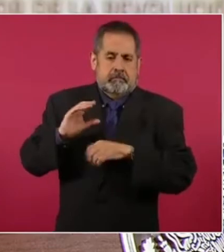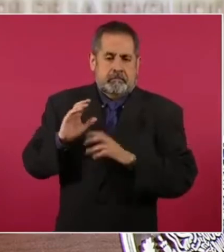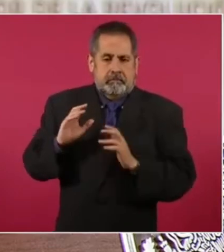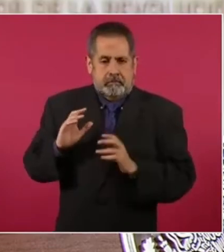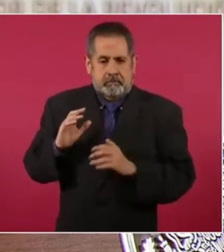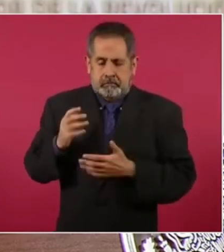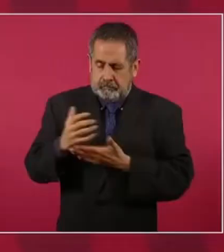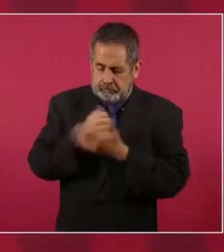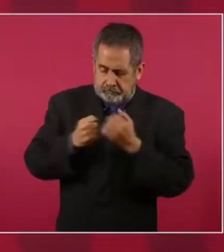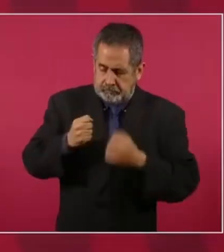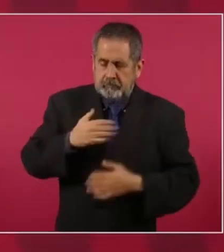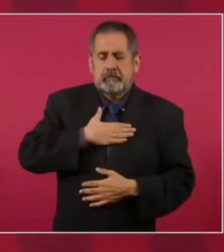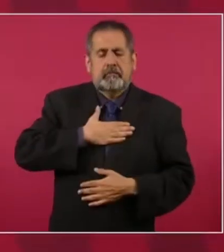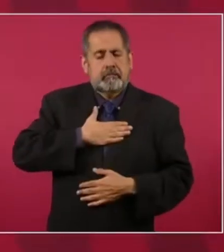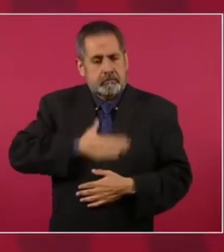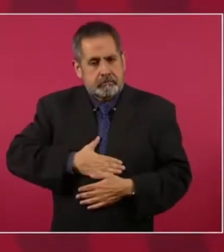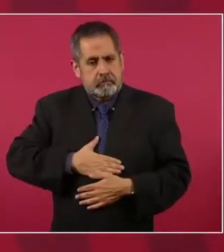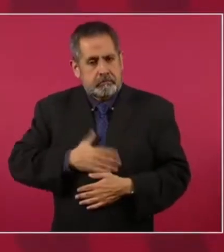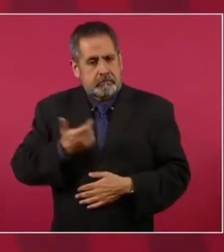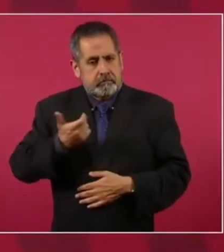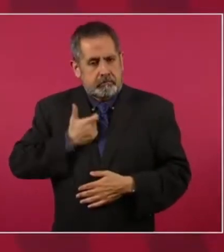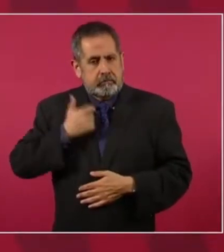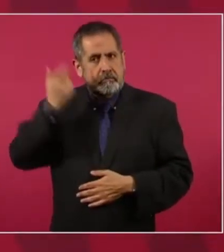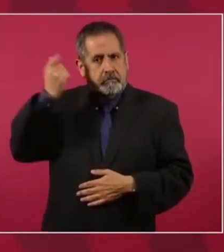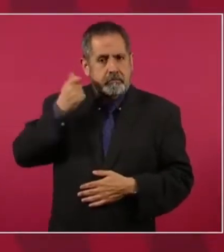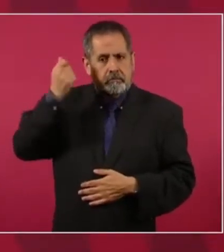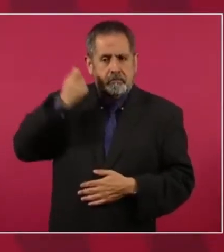un ingreso justo.